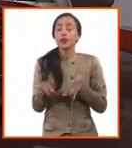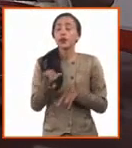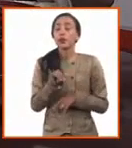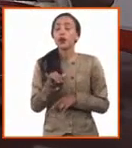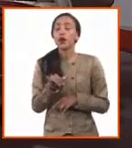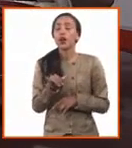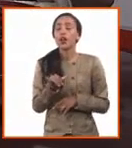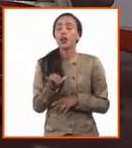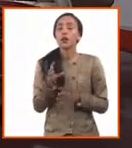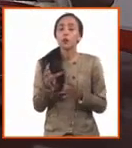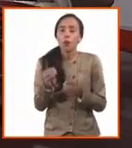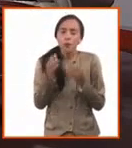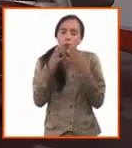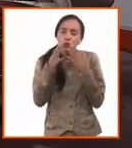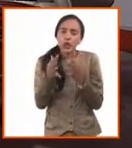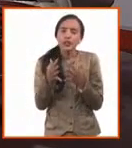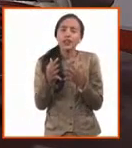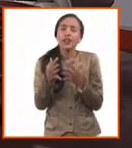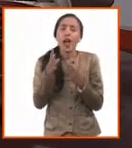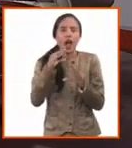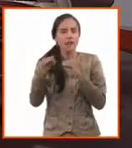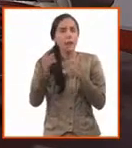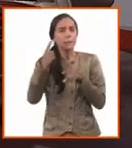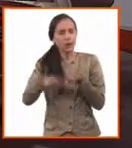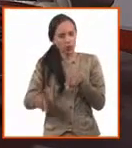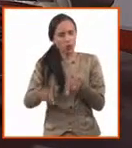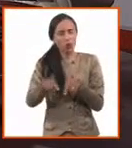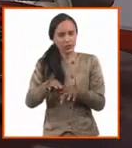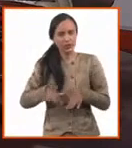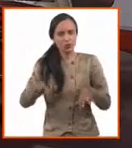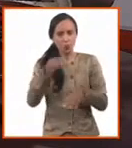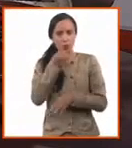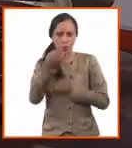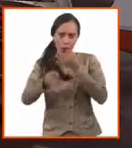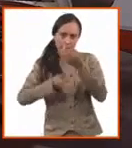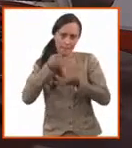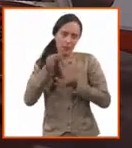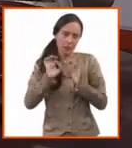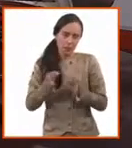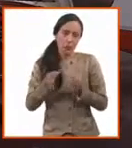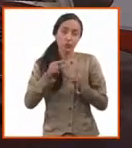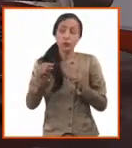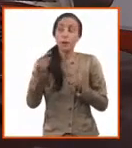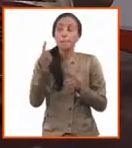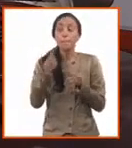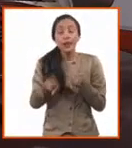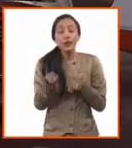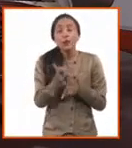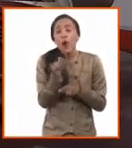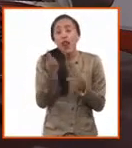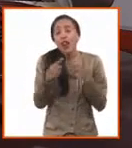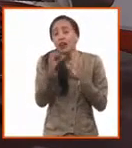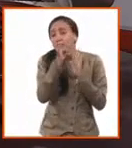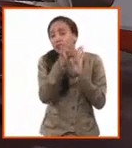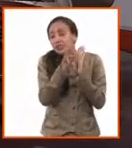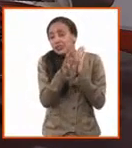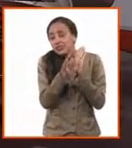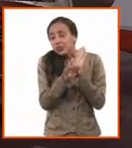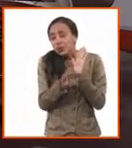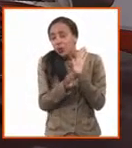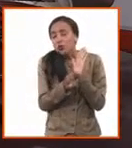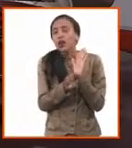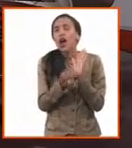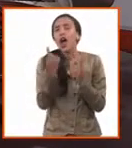ya la pena pero quizás en otro en otro escenario y en buena medida hay cuestiones abordadas en